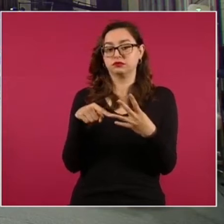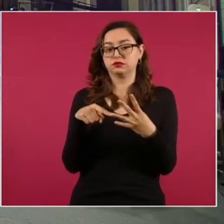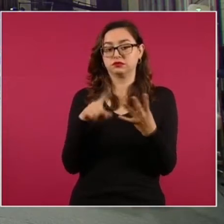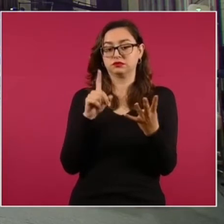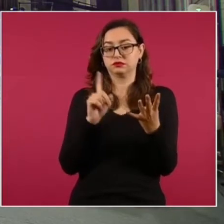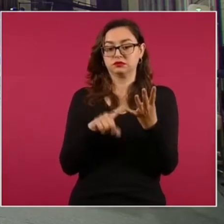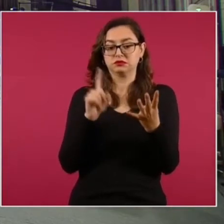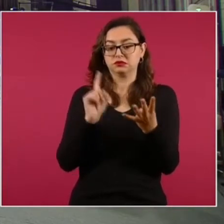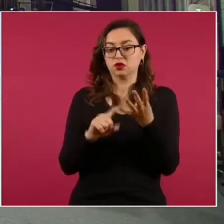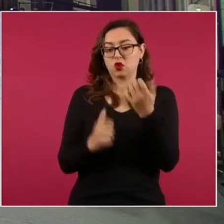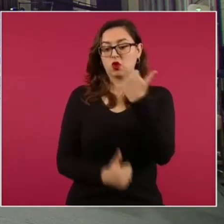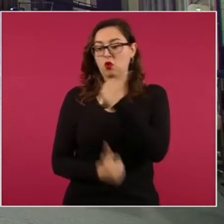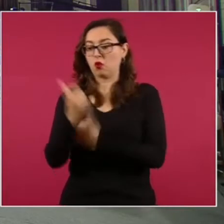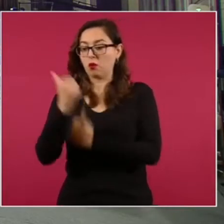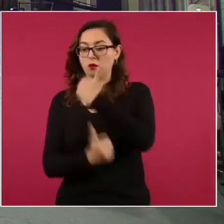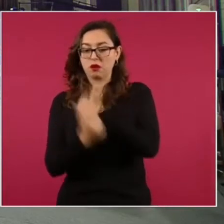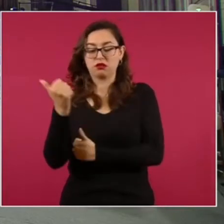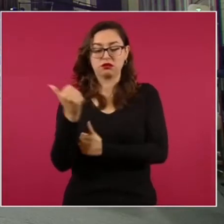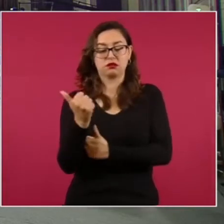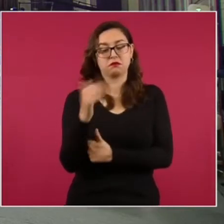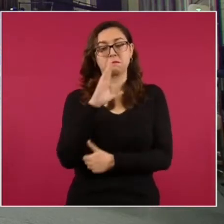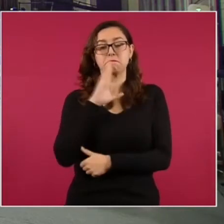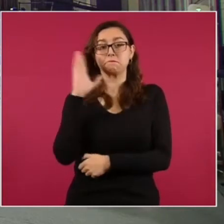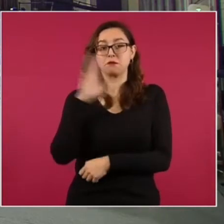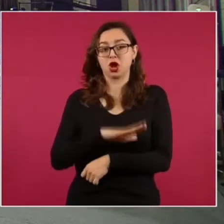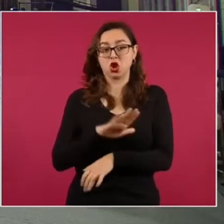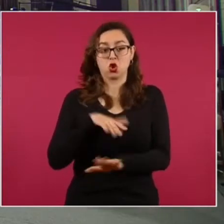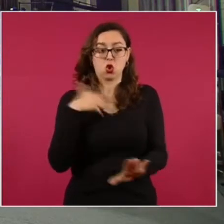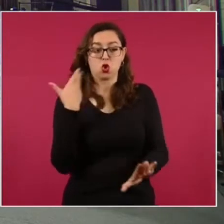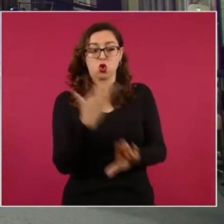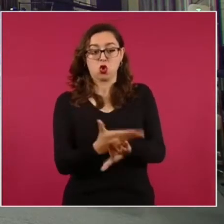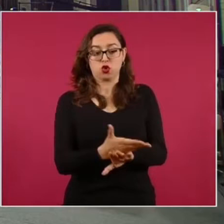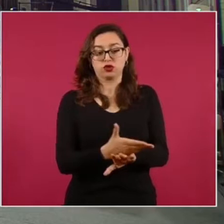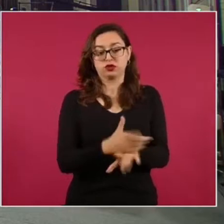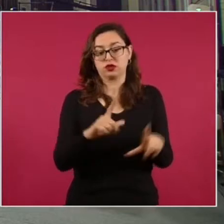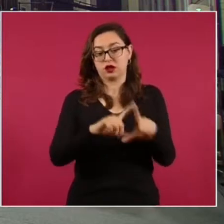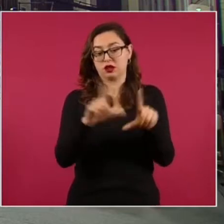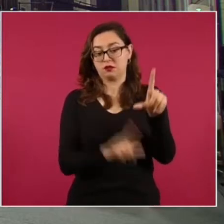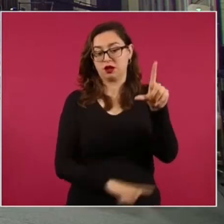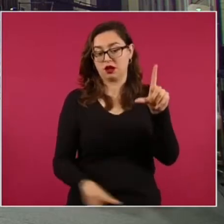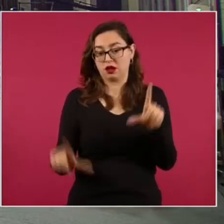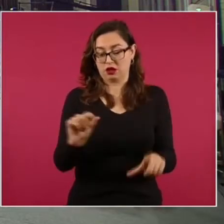prácticas desleales y perjudicaría seriamente la producción nacional y el desempleo.